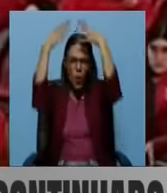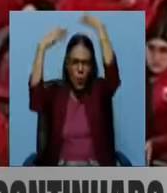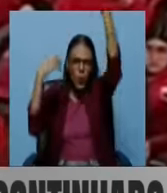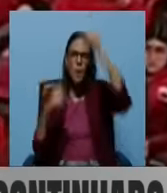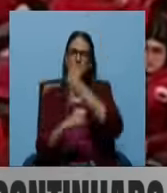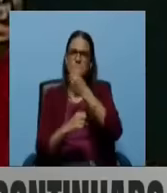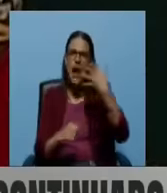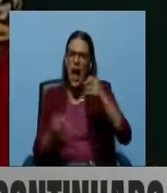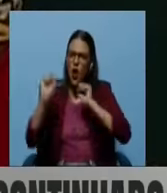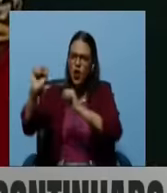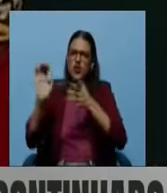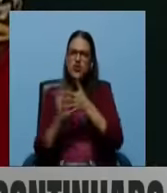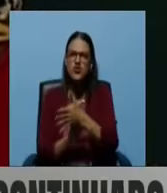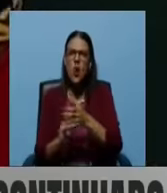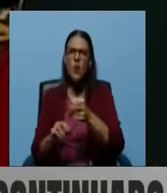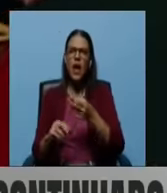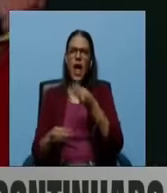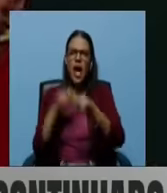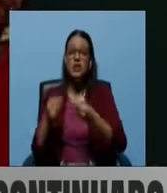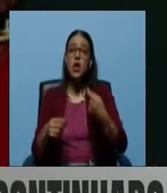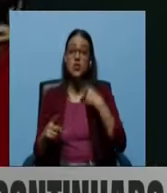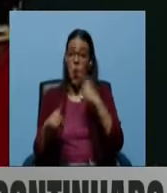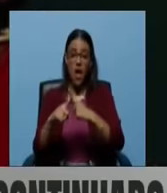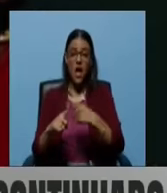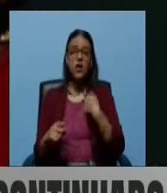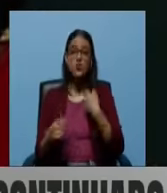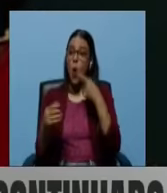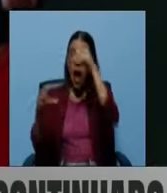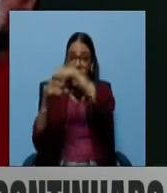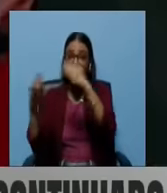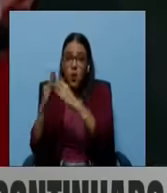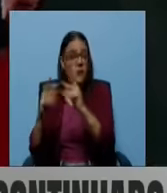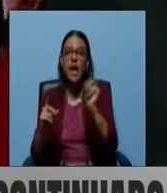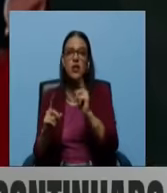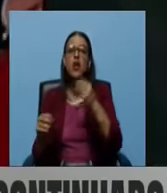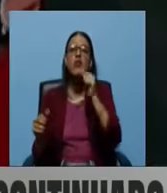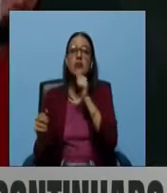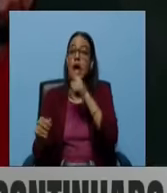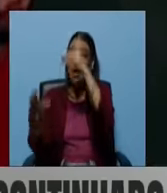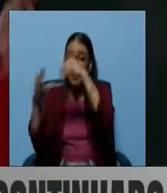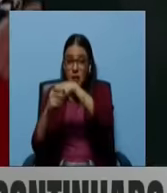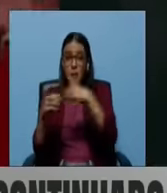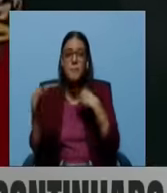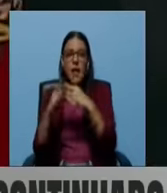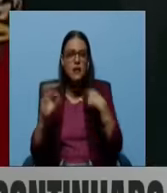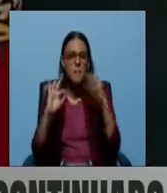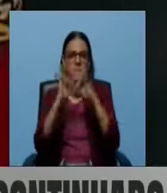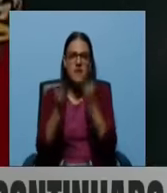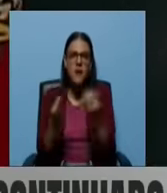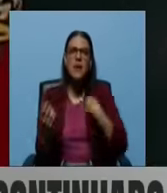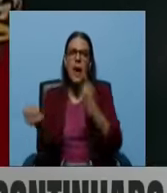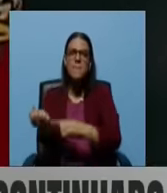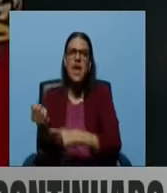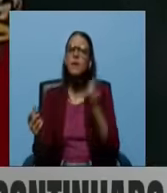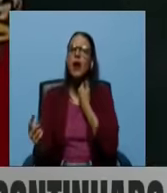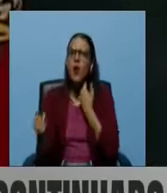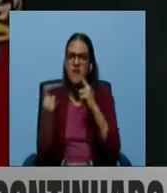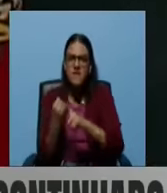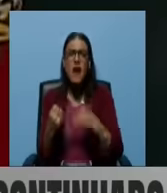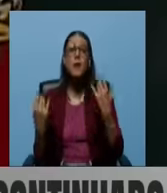Iban, ahí, yo no estaba ahí, estaba mi mujer y mis niños y mi hermano que estaba enfermo ya con una enfermedad terminal,